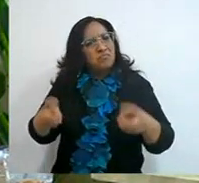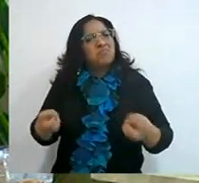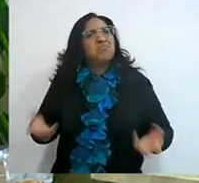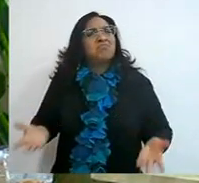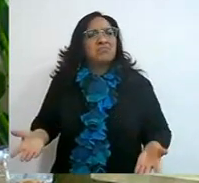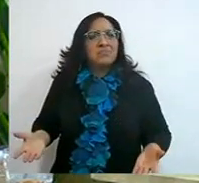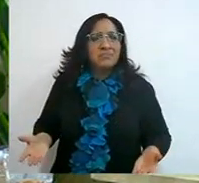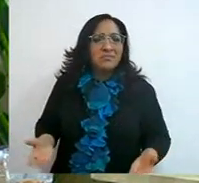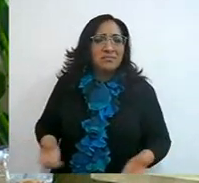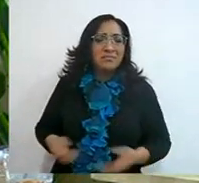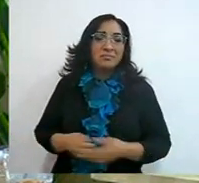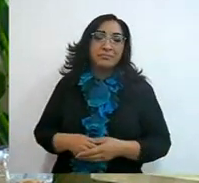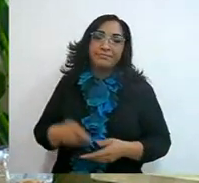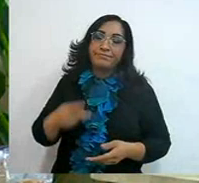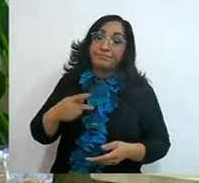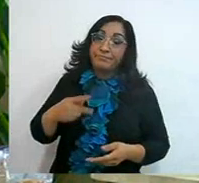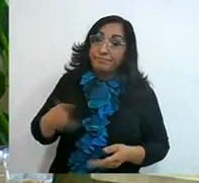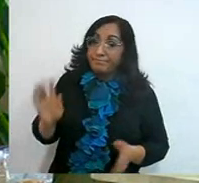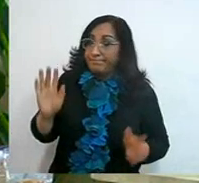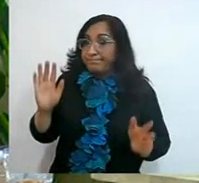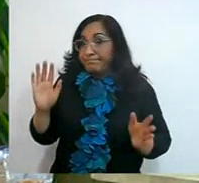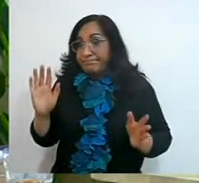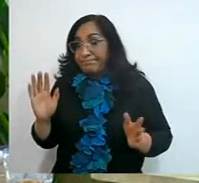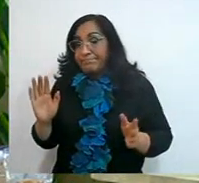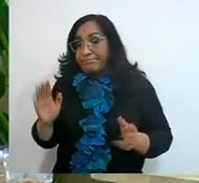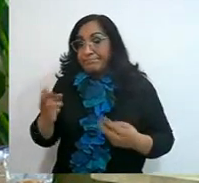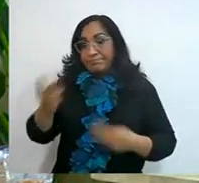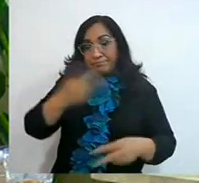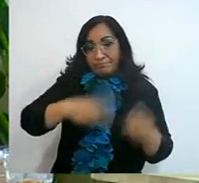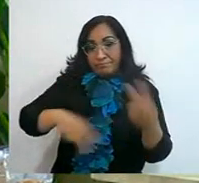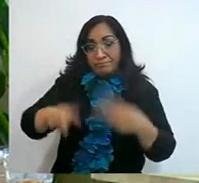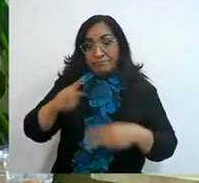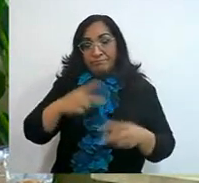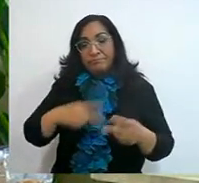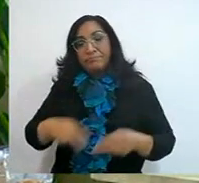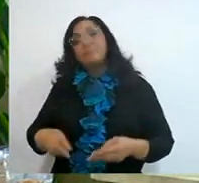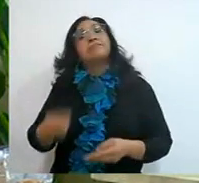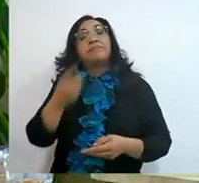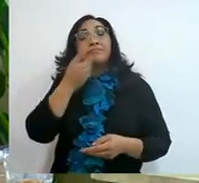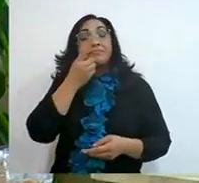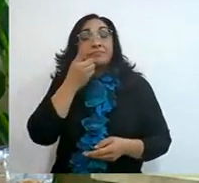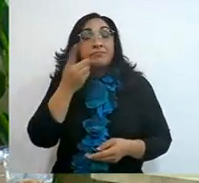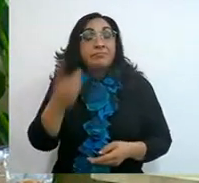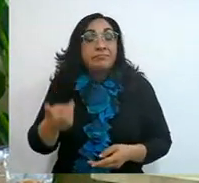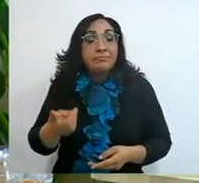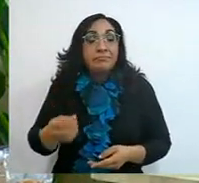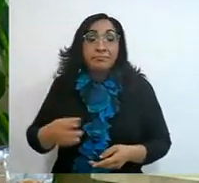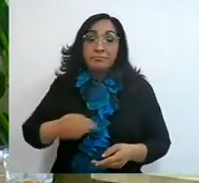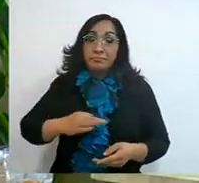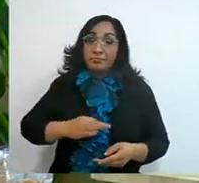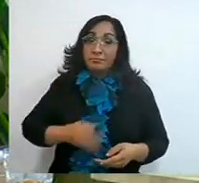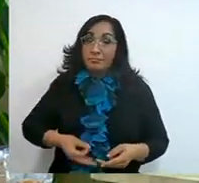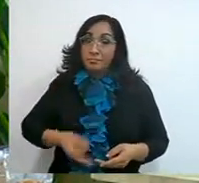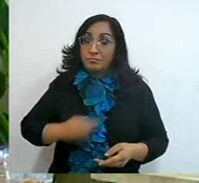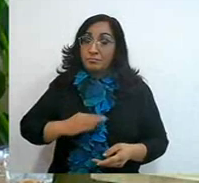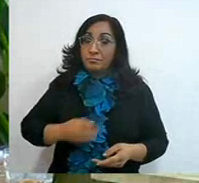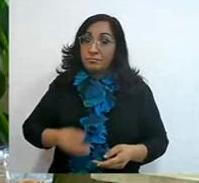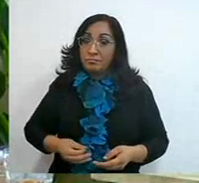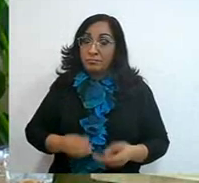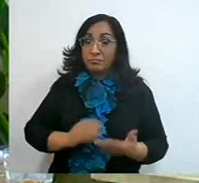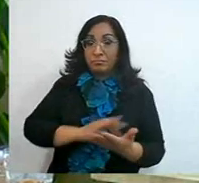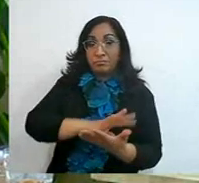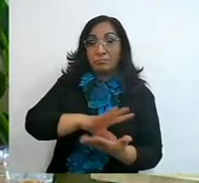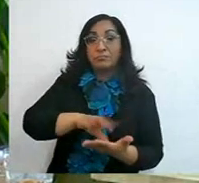Luego, vaya usted a saber, vinieron a calumniar aquí a Toluca, el